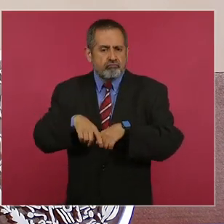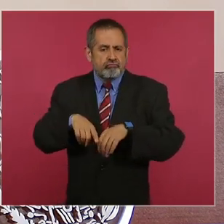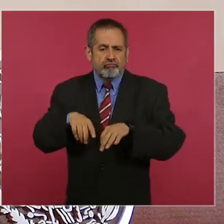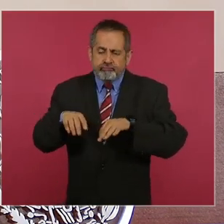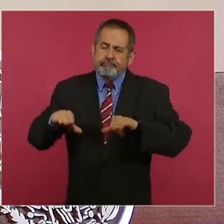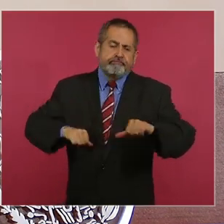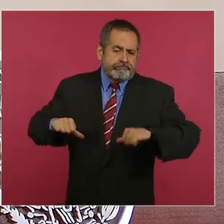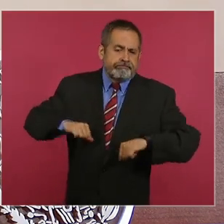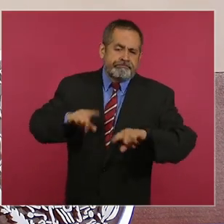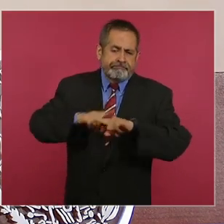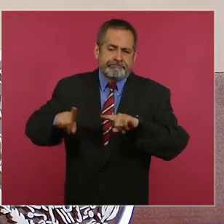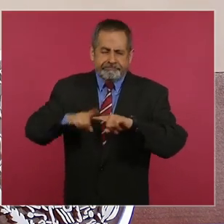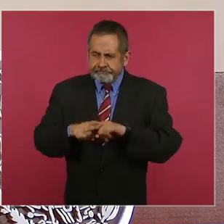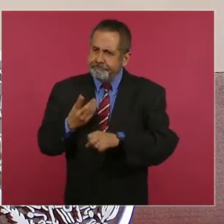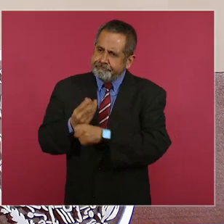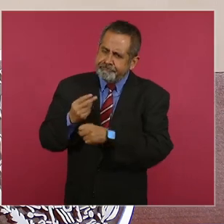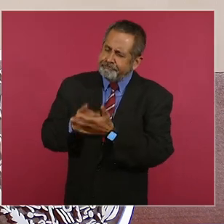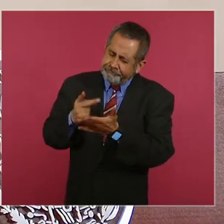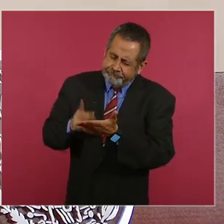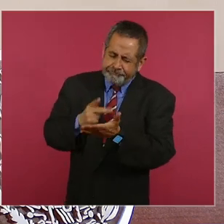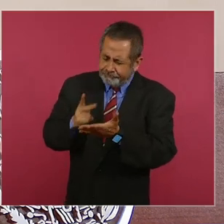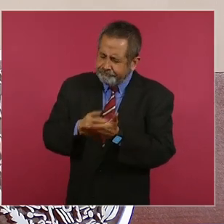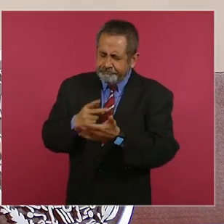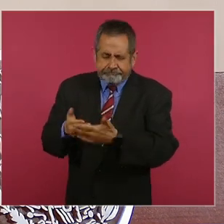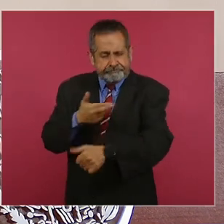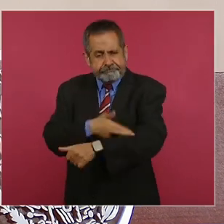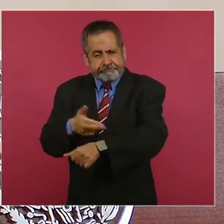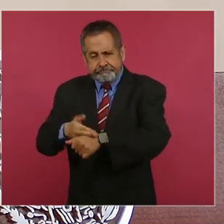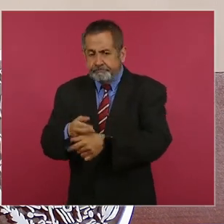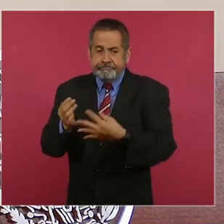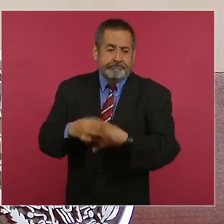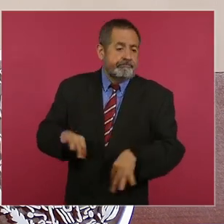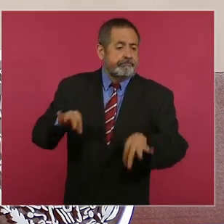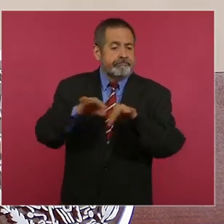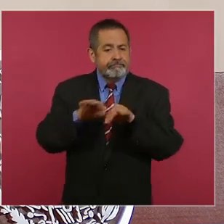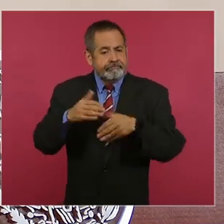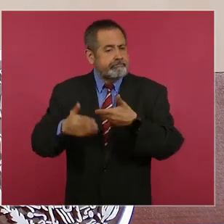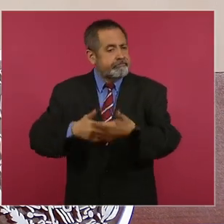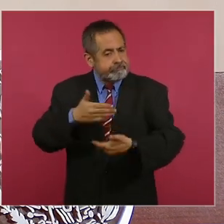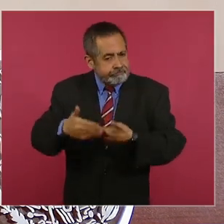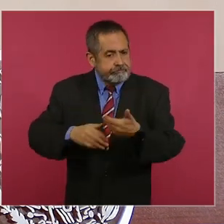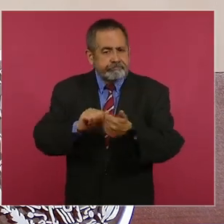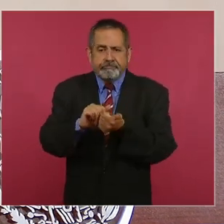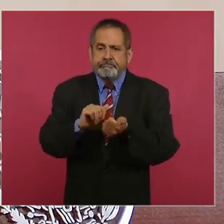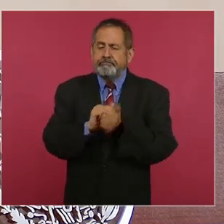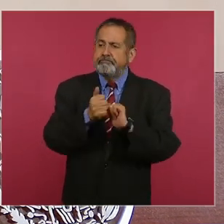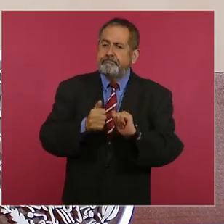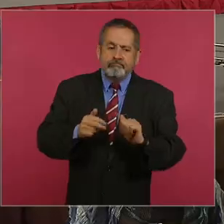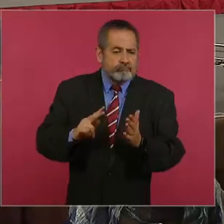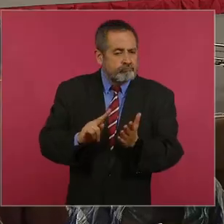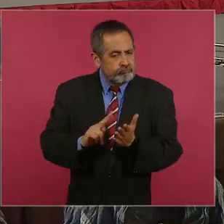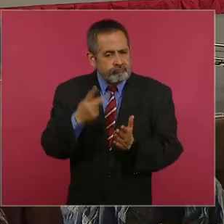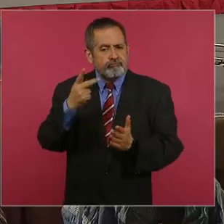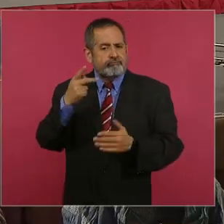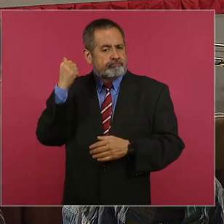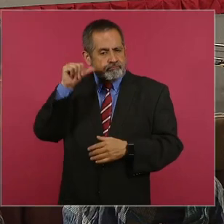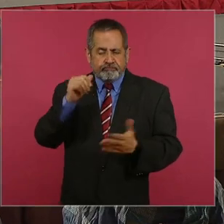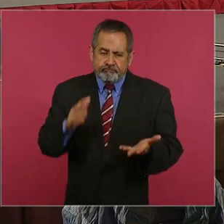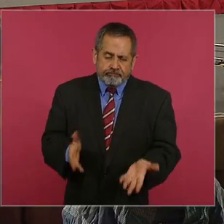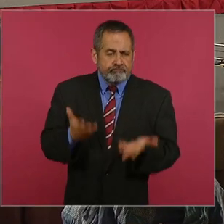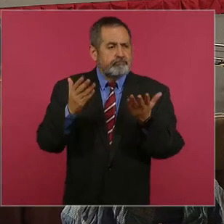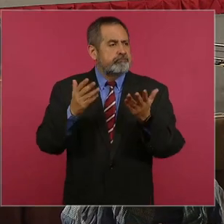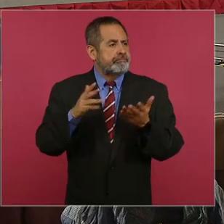que tienen gran importancia para acompañar este proceso de restablecimiento de la